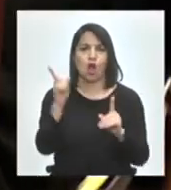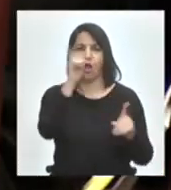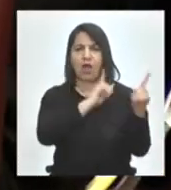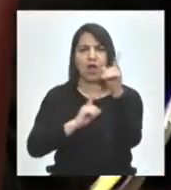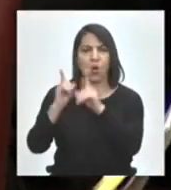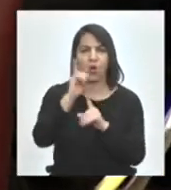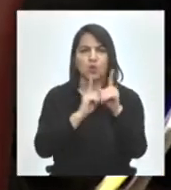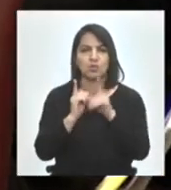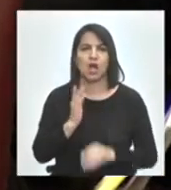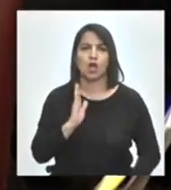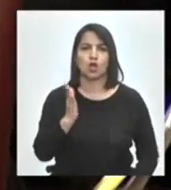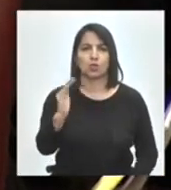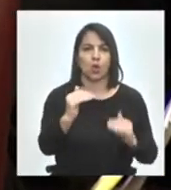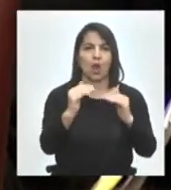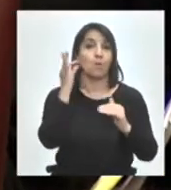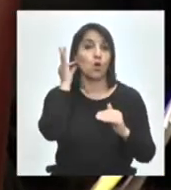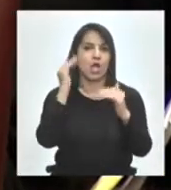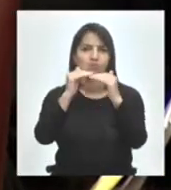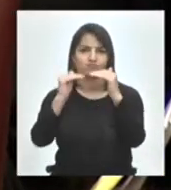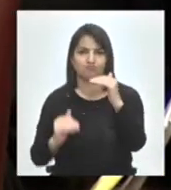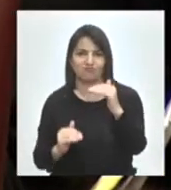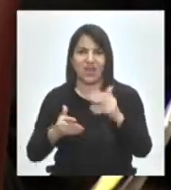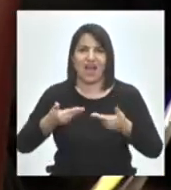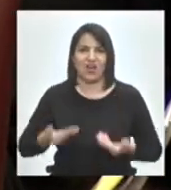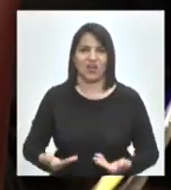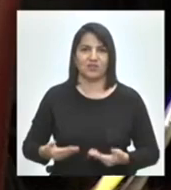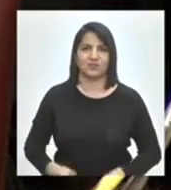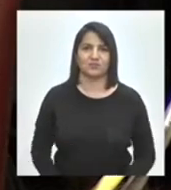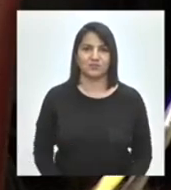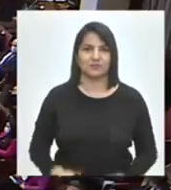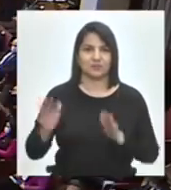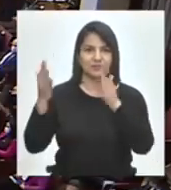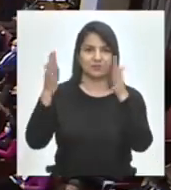sosteniendo esta brecha en pleno siglo XXI.